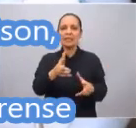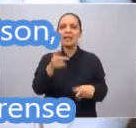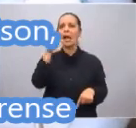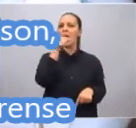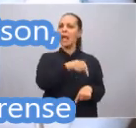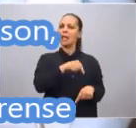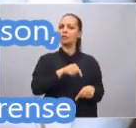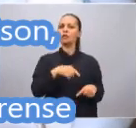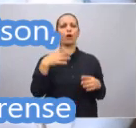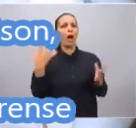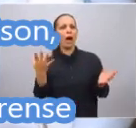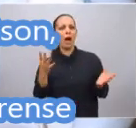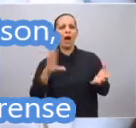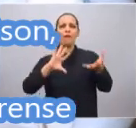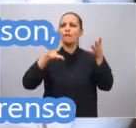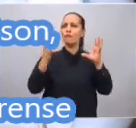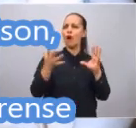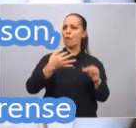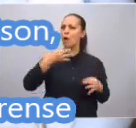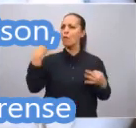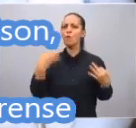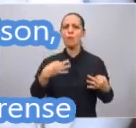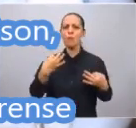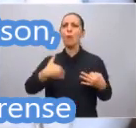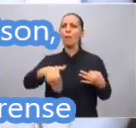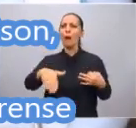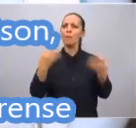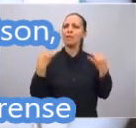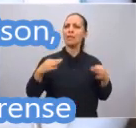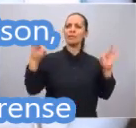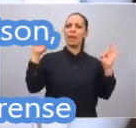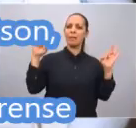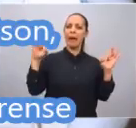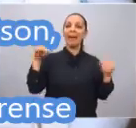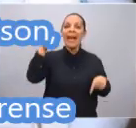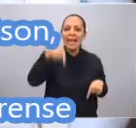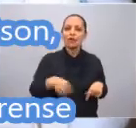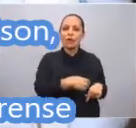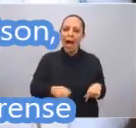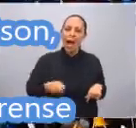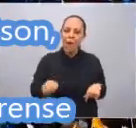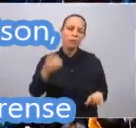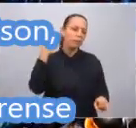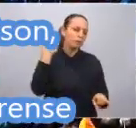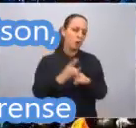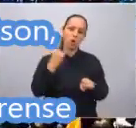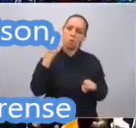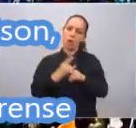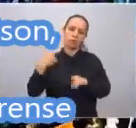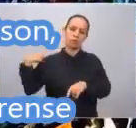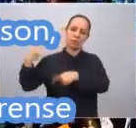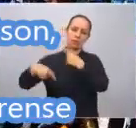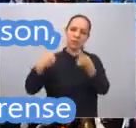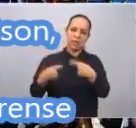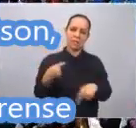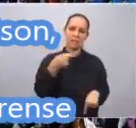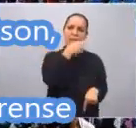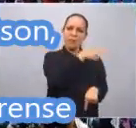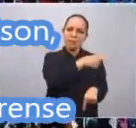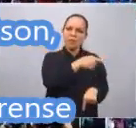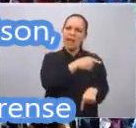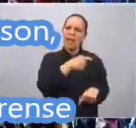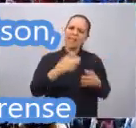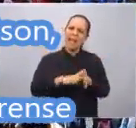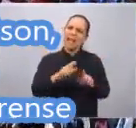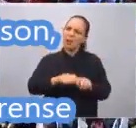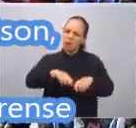esto es la panacea y lo que nos va a salvar. Es el ajuste de siempre y le está rompiendo la espalda